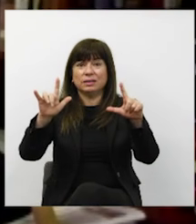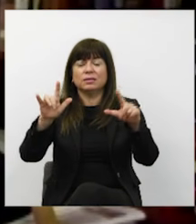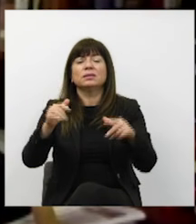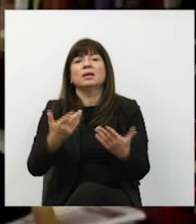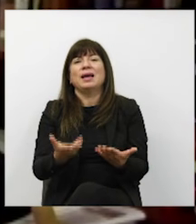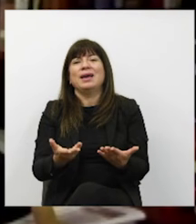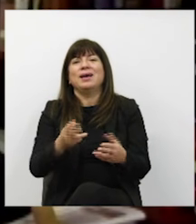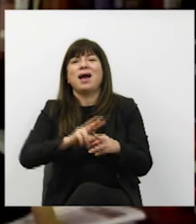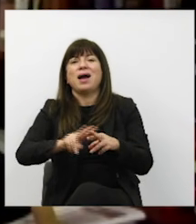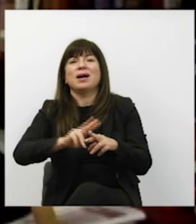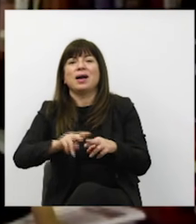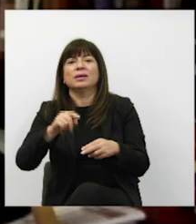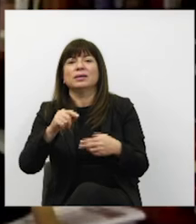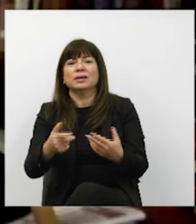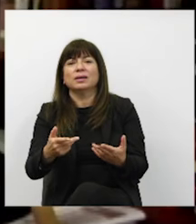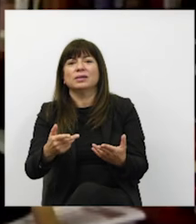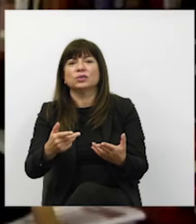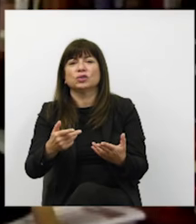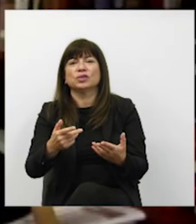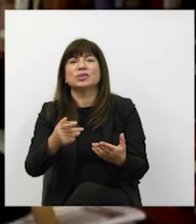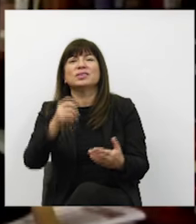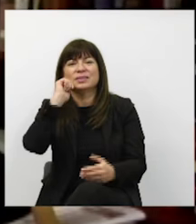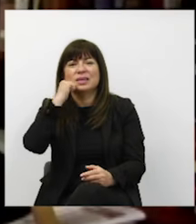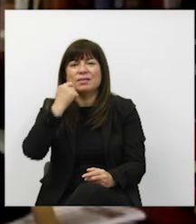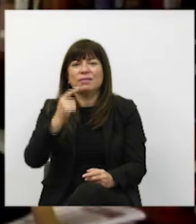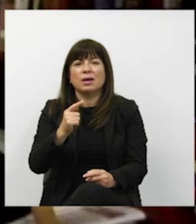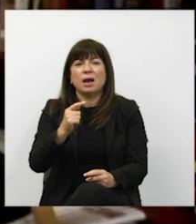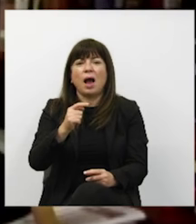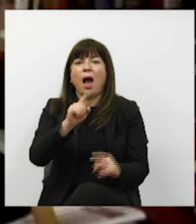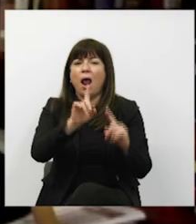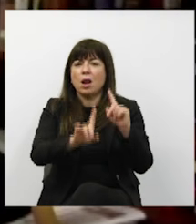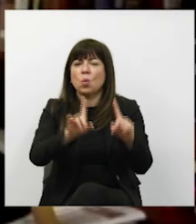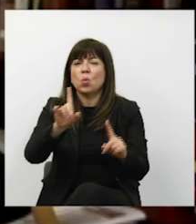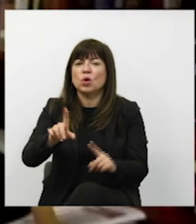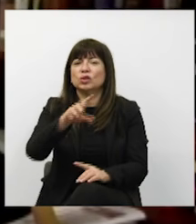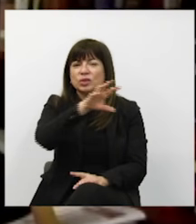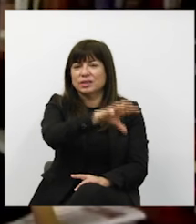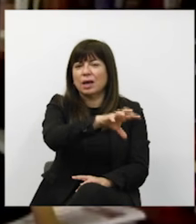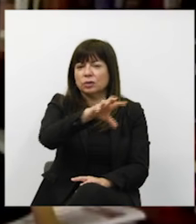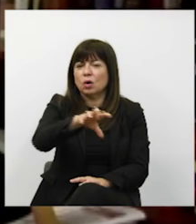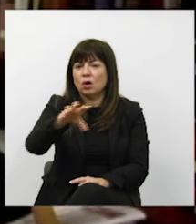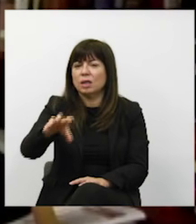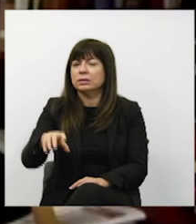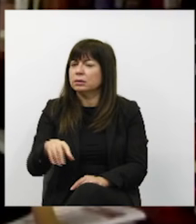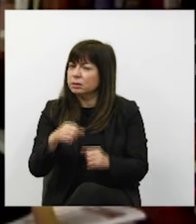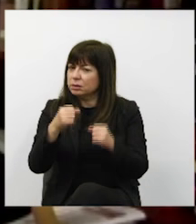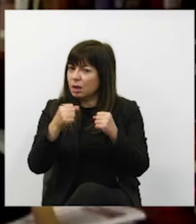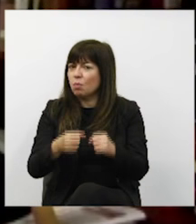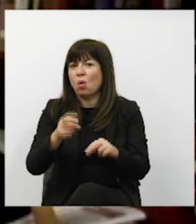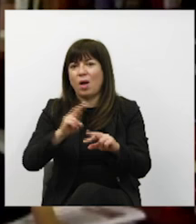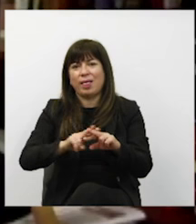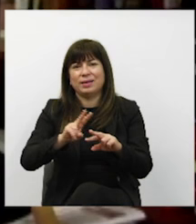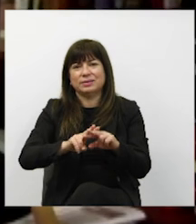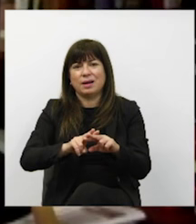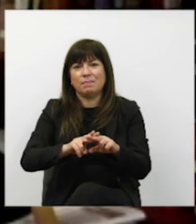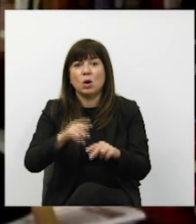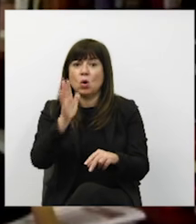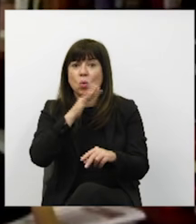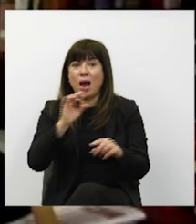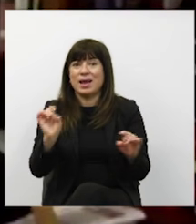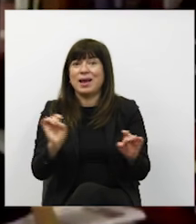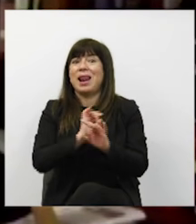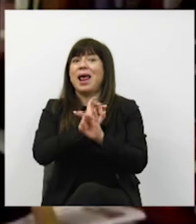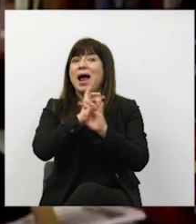creo que lo que esto ha hecho es que nos ha indicado que en ciertos sectores es posible hacerlo, pero no tengo nada de claro que haya